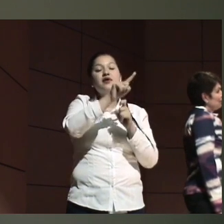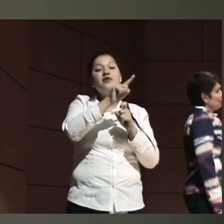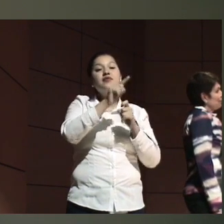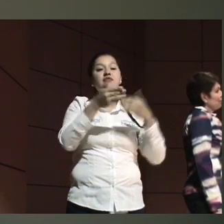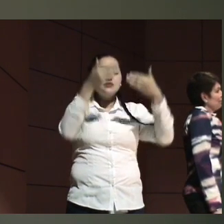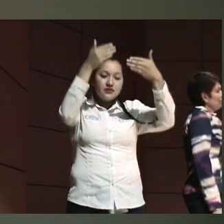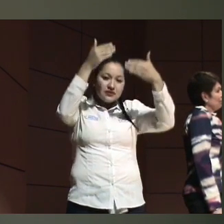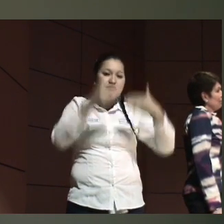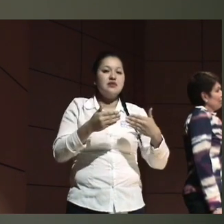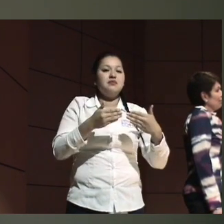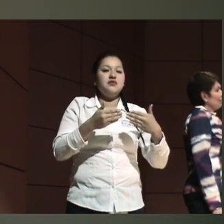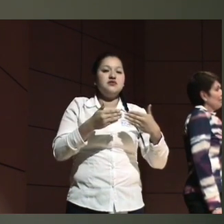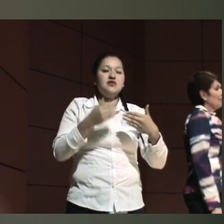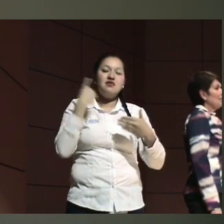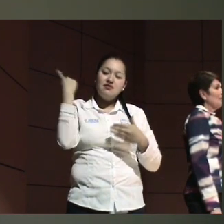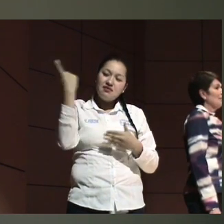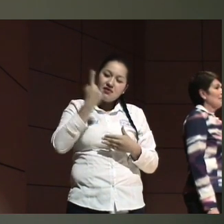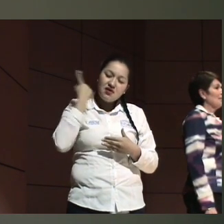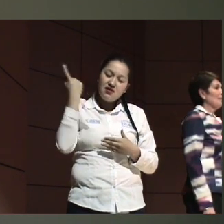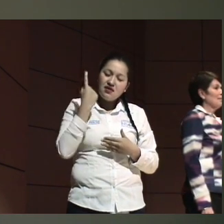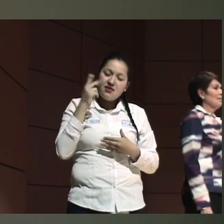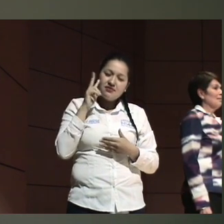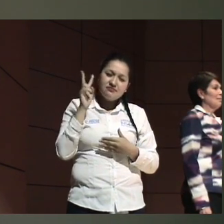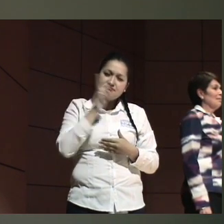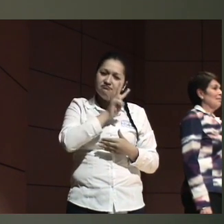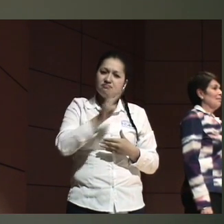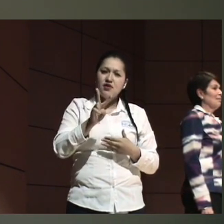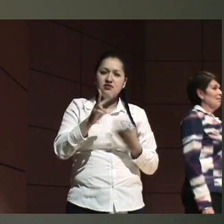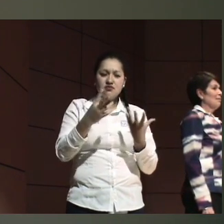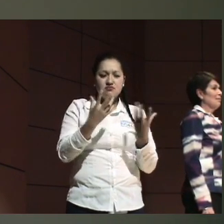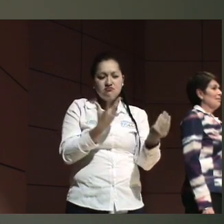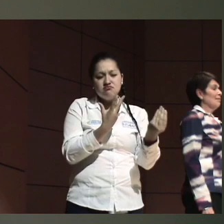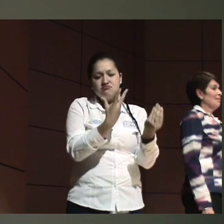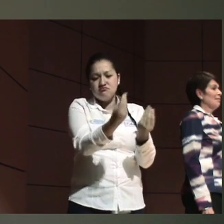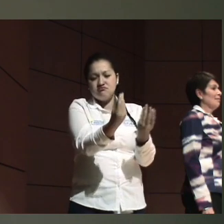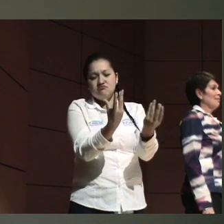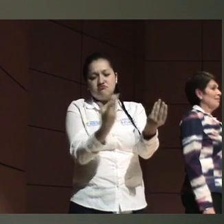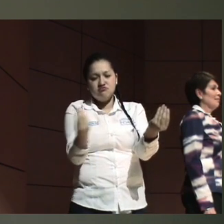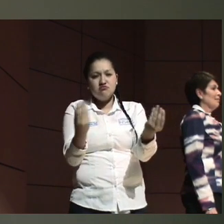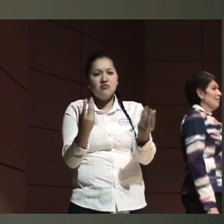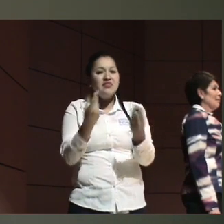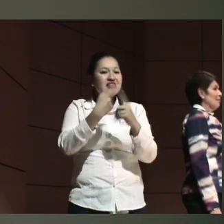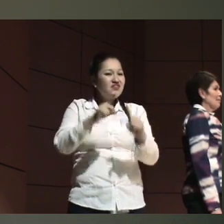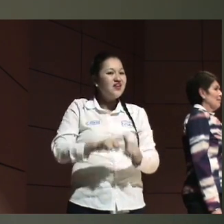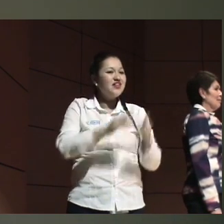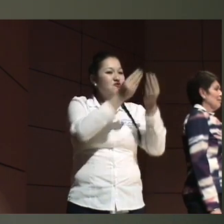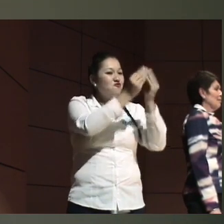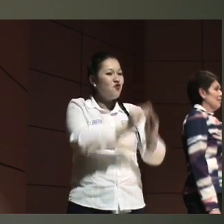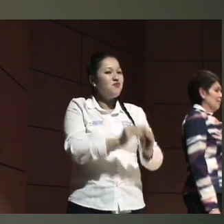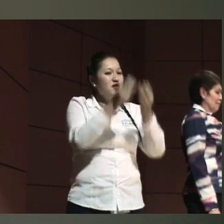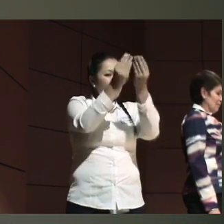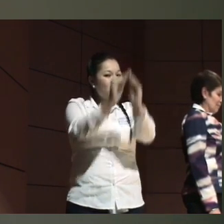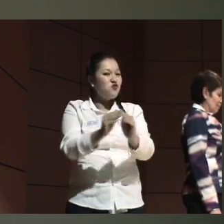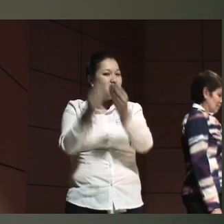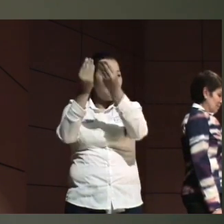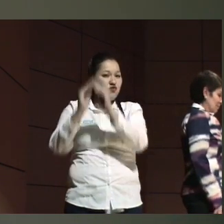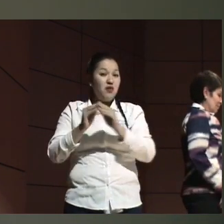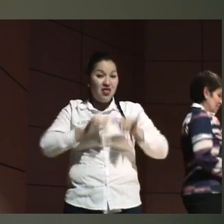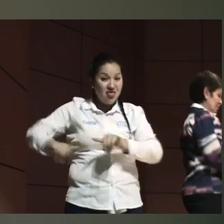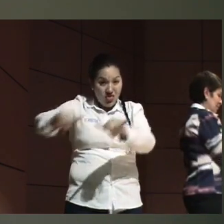condiciones particulares que establecen diferencias entre unas formas de discapacidad y otras